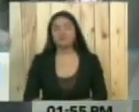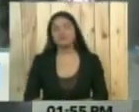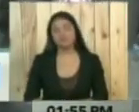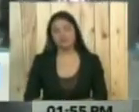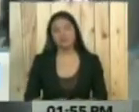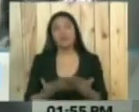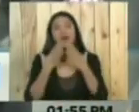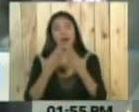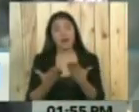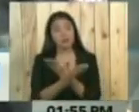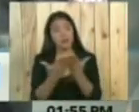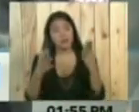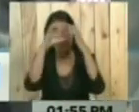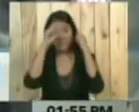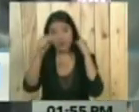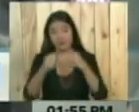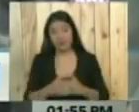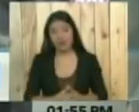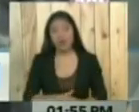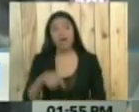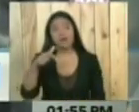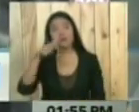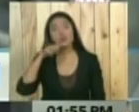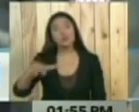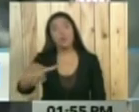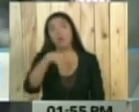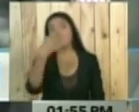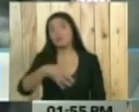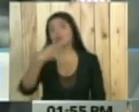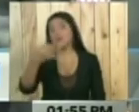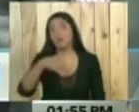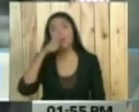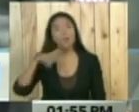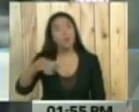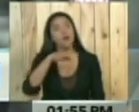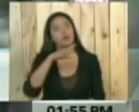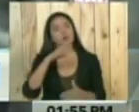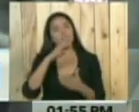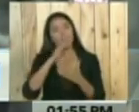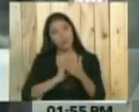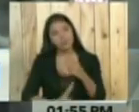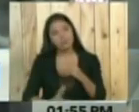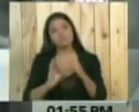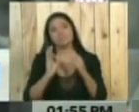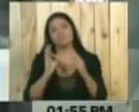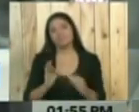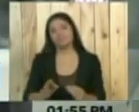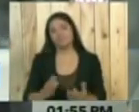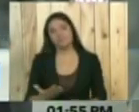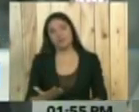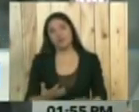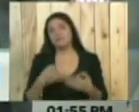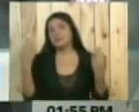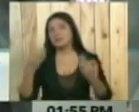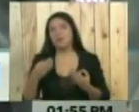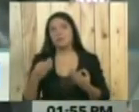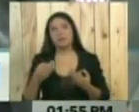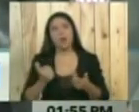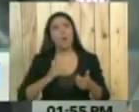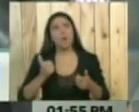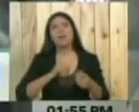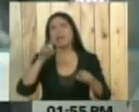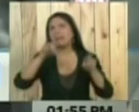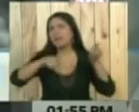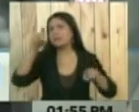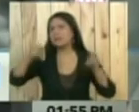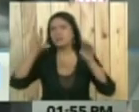Gracias, embajador. Nuestro pueblo siempre ha sido un pueblo noble. Siempre ha tendido la mano a todos los